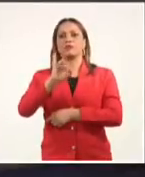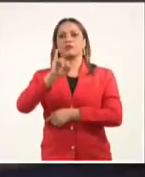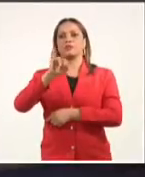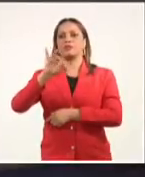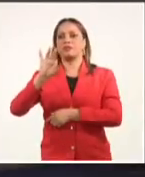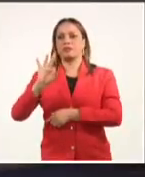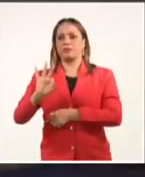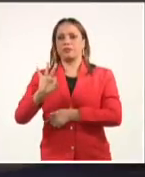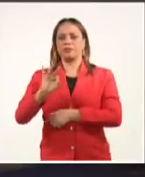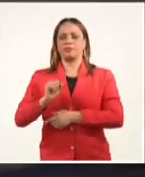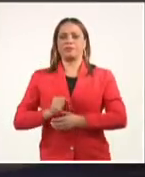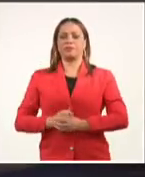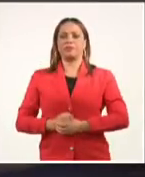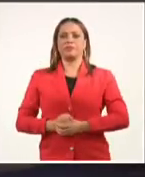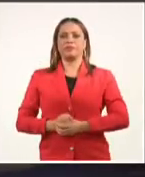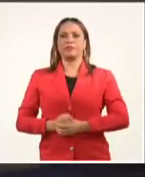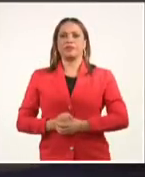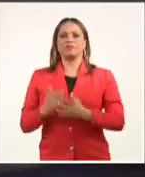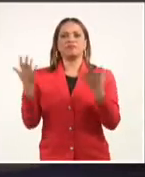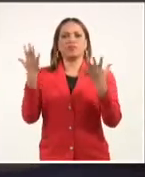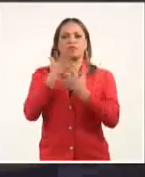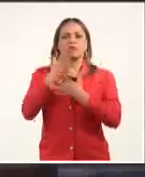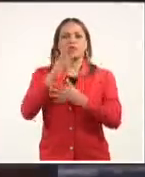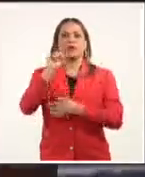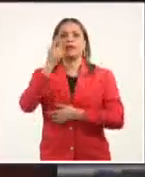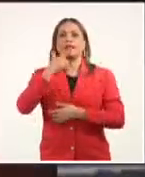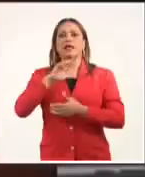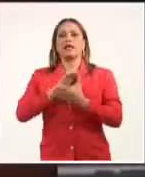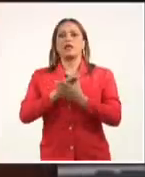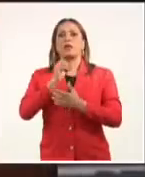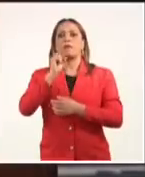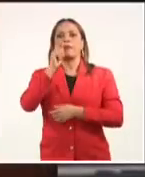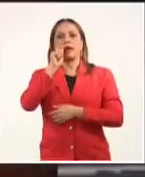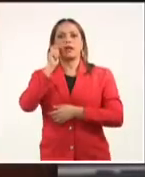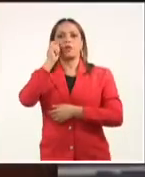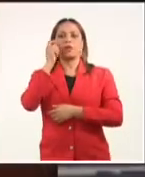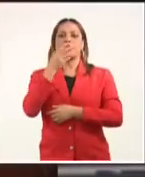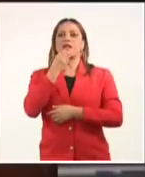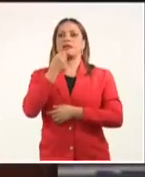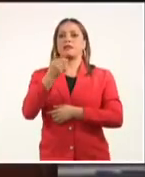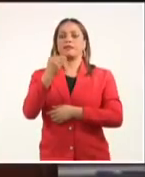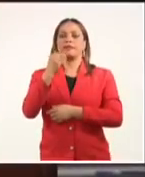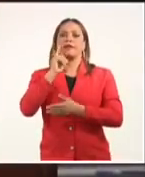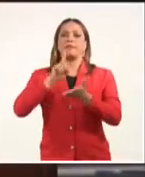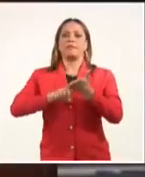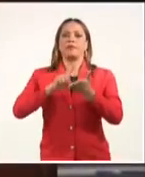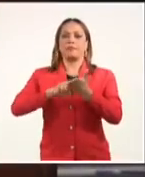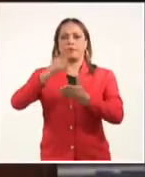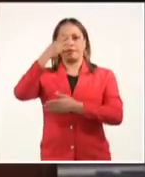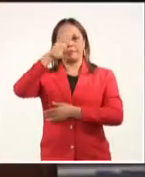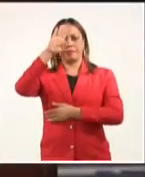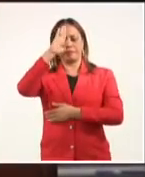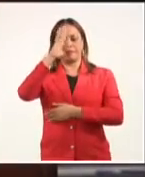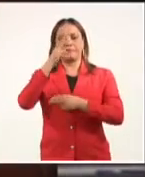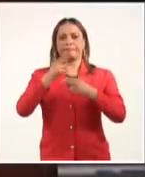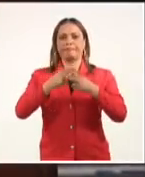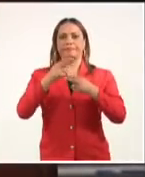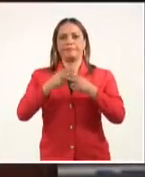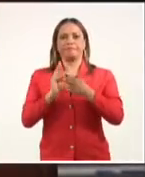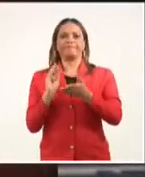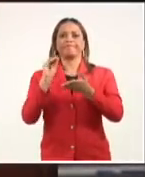1868 por Carlos Manuel de Céspedes, el padre de la patria, y cuyo nombre